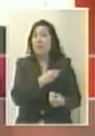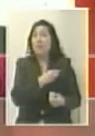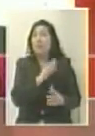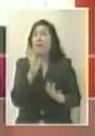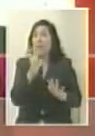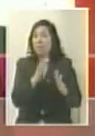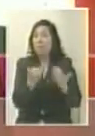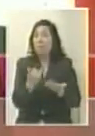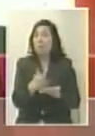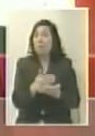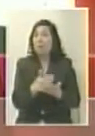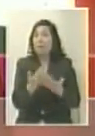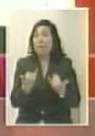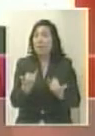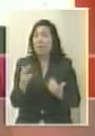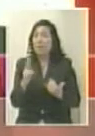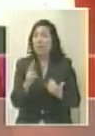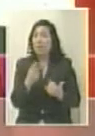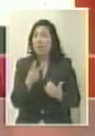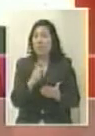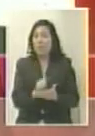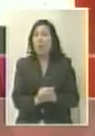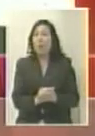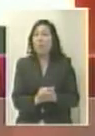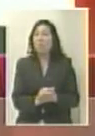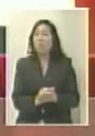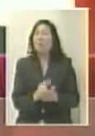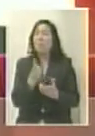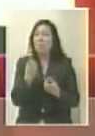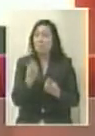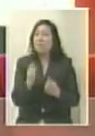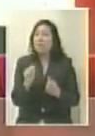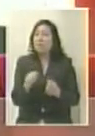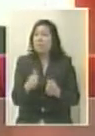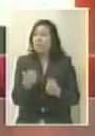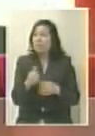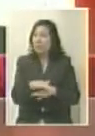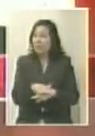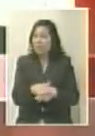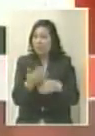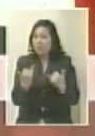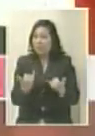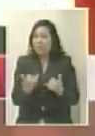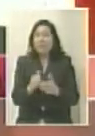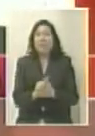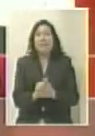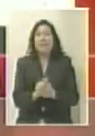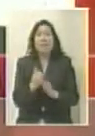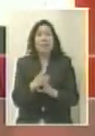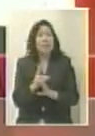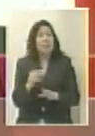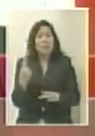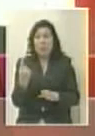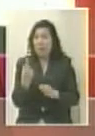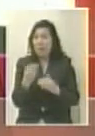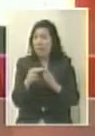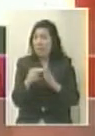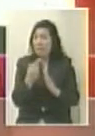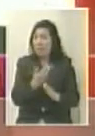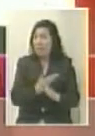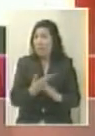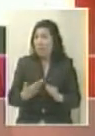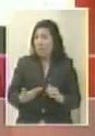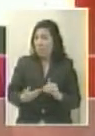como parte de este sistema de recursos hídricos. Consideremos, por otro lado, que esta gestión en esta estructura funcional no solamente se da a nivel del